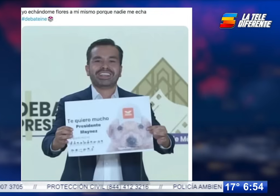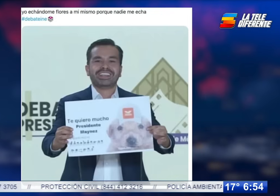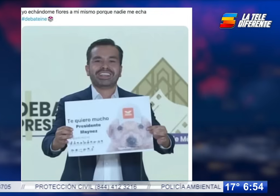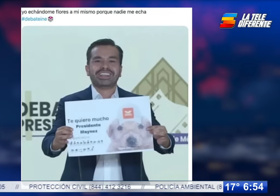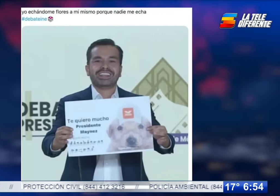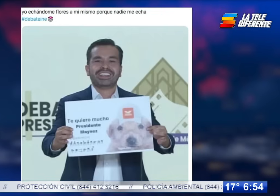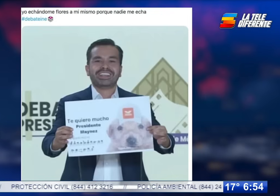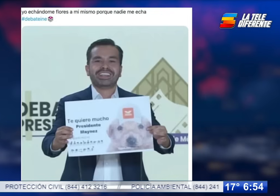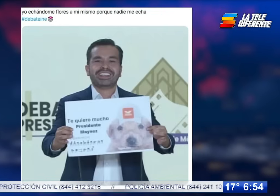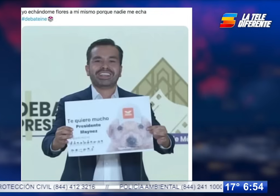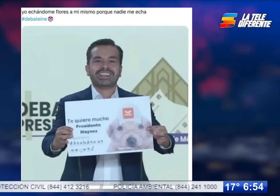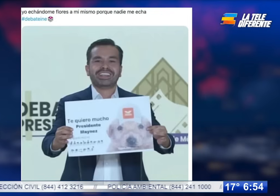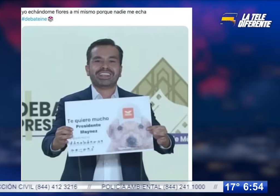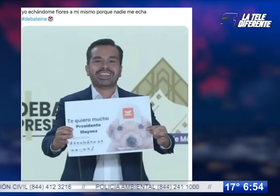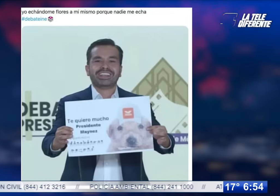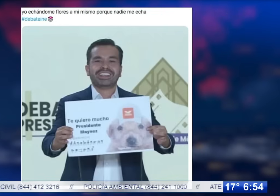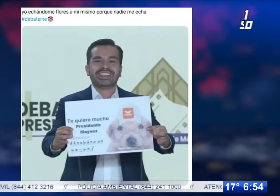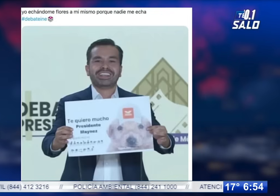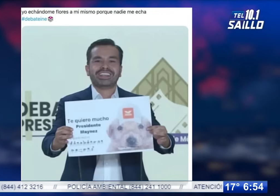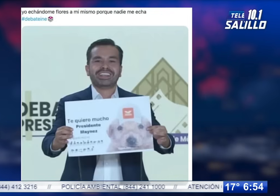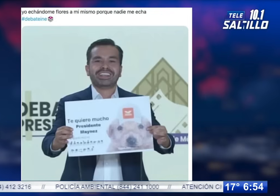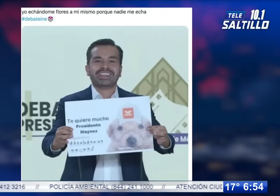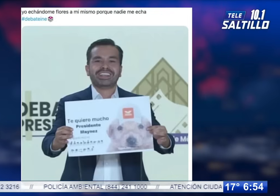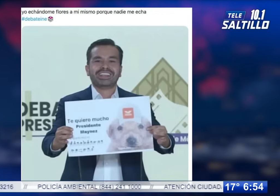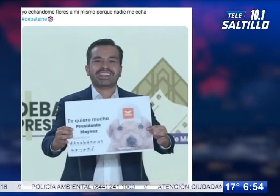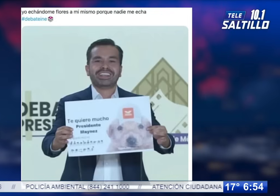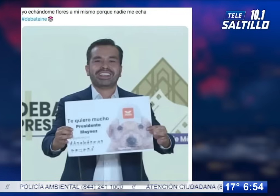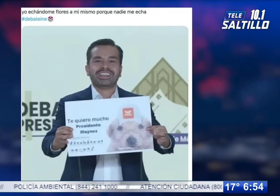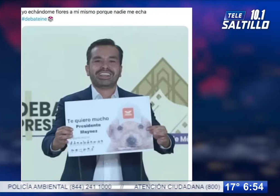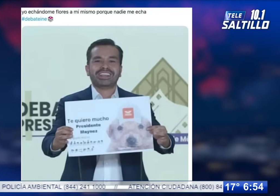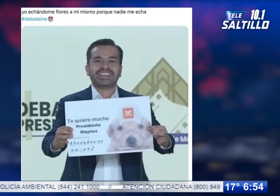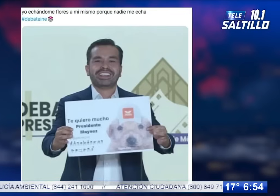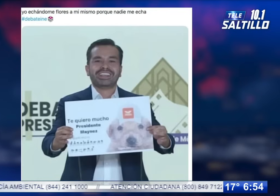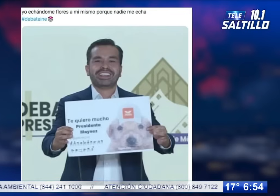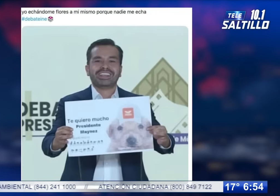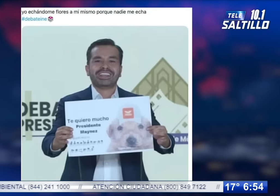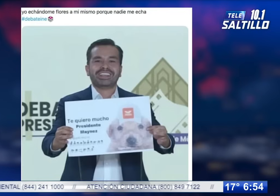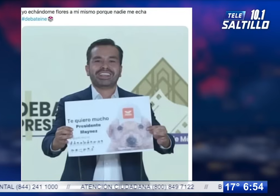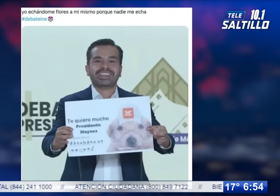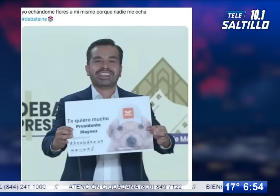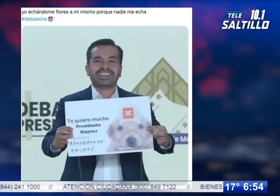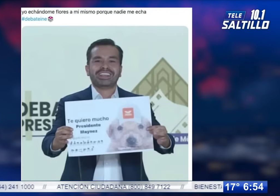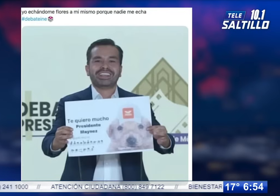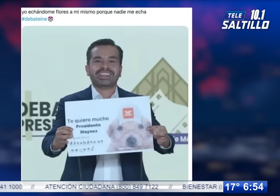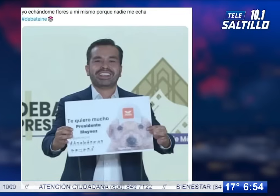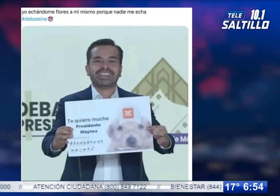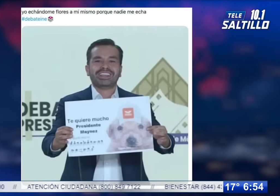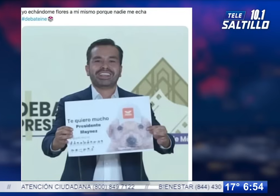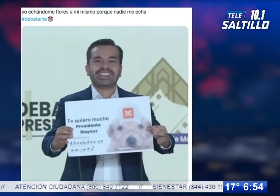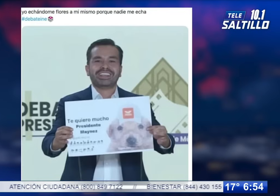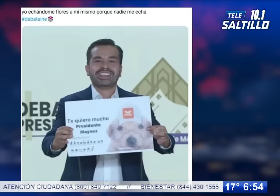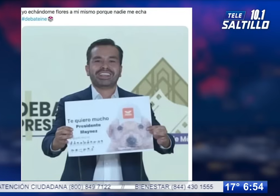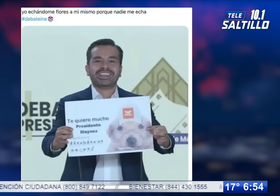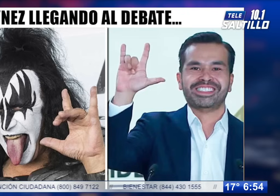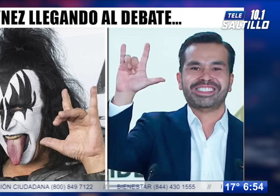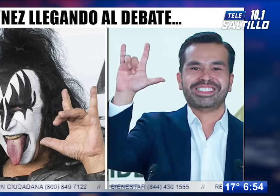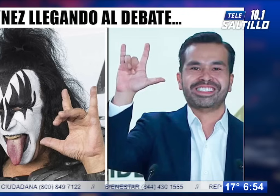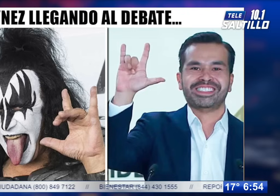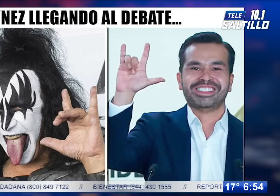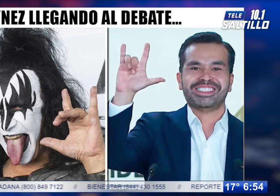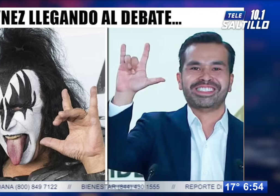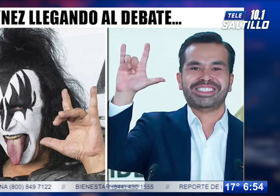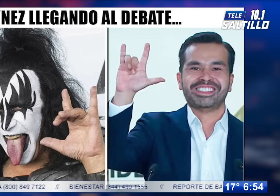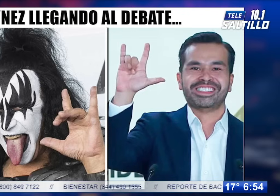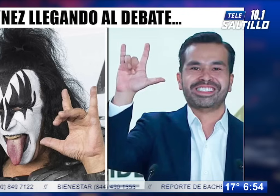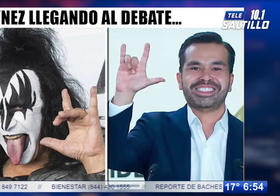yo yo echándome flores a mí mismo porque nadie me las echa Te quiero mucho presidente maines Ay qué